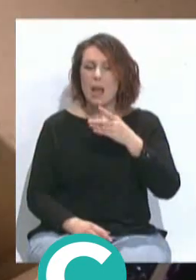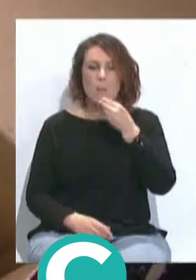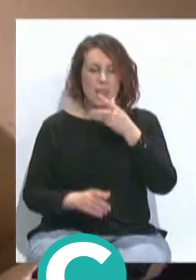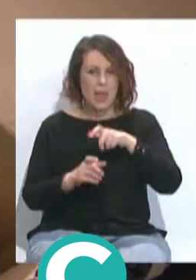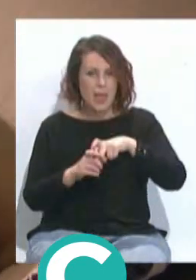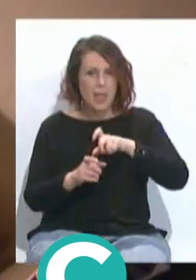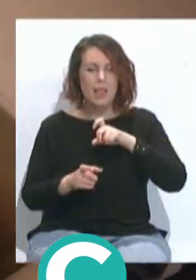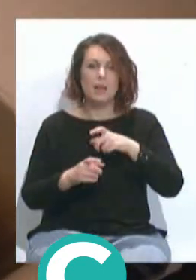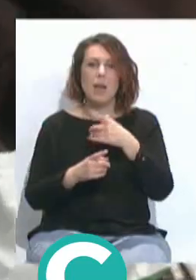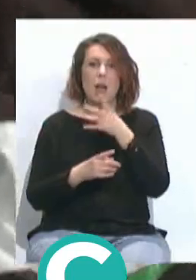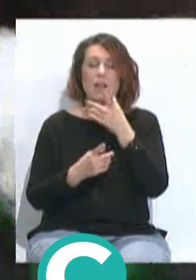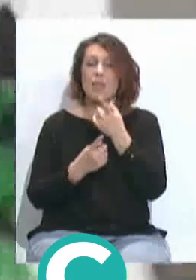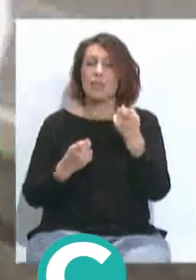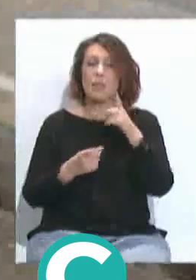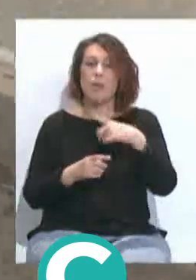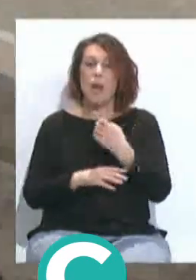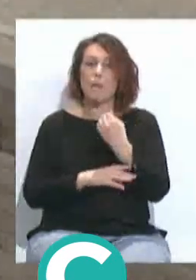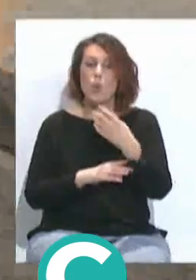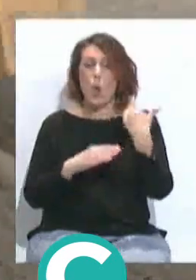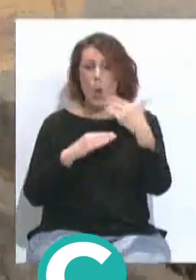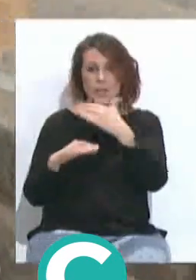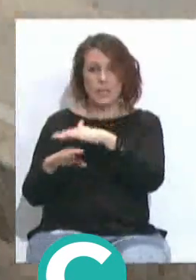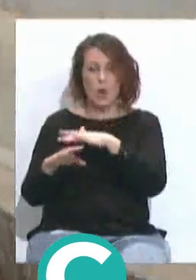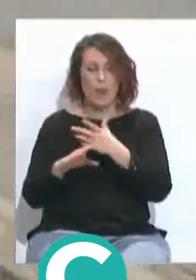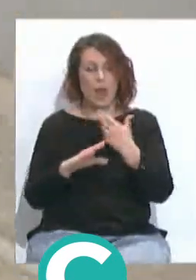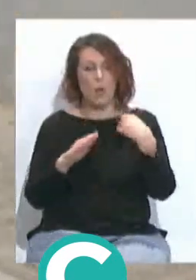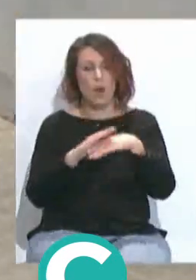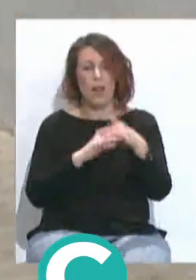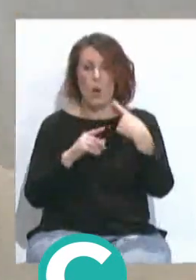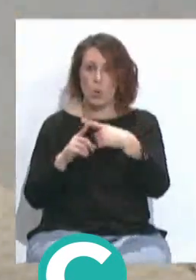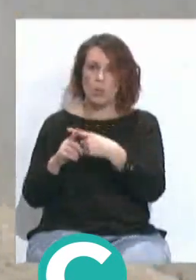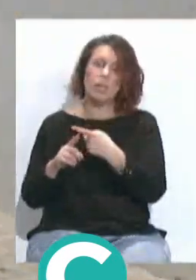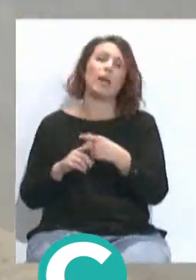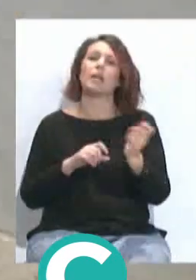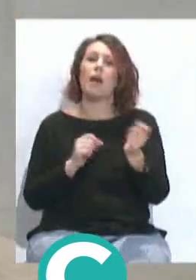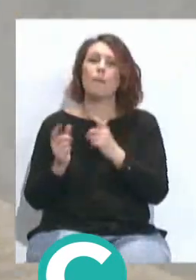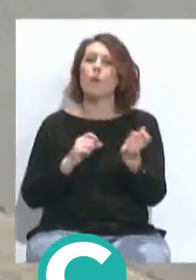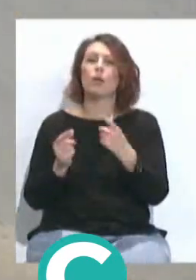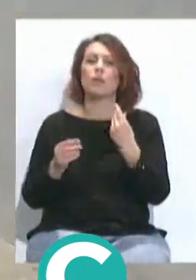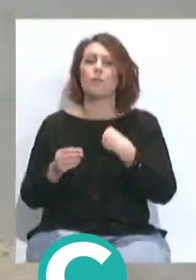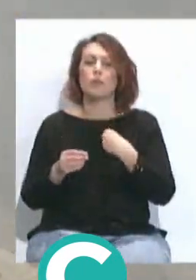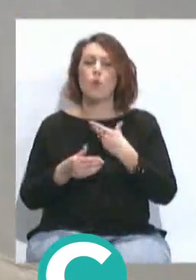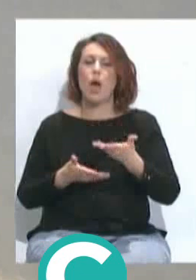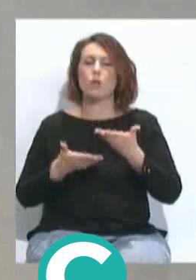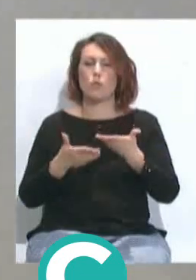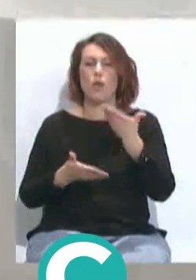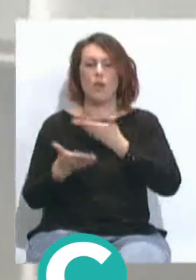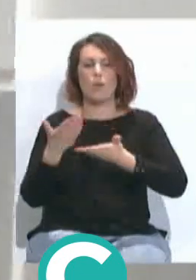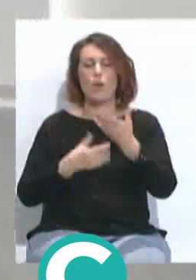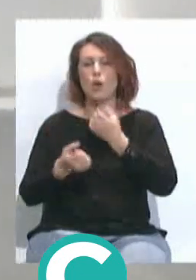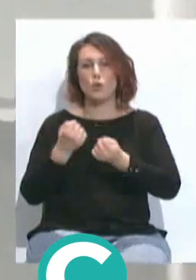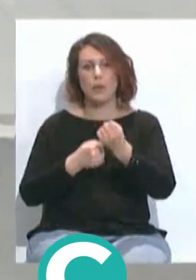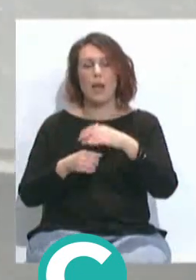ahora necesitan también apoyo logístico para el almacenamiento y transporte de todas esas toneladas de ayuda y colaboración